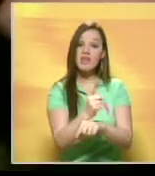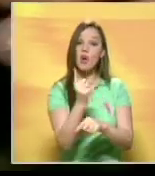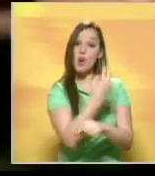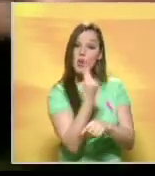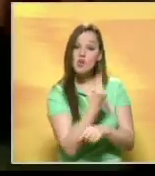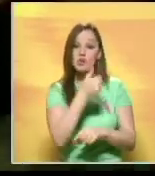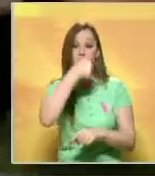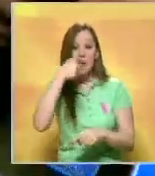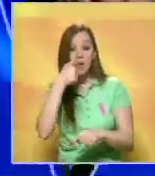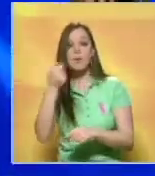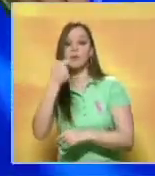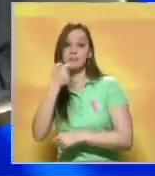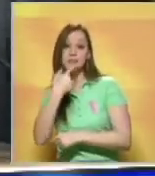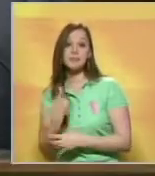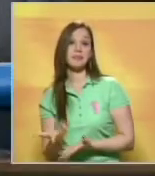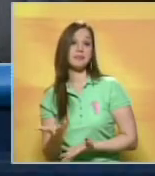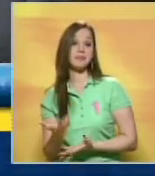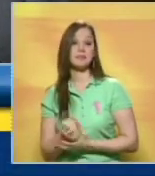problema.